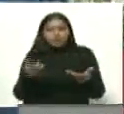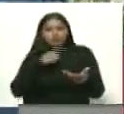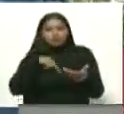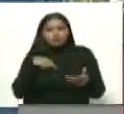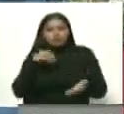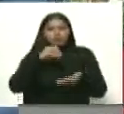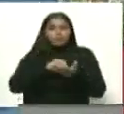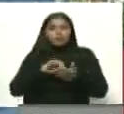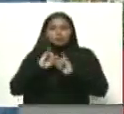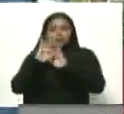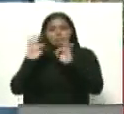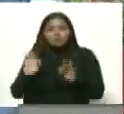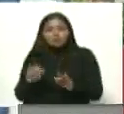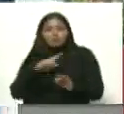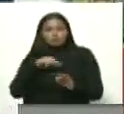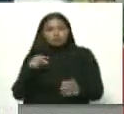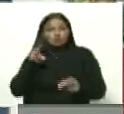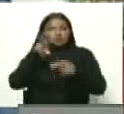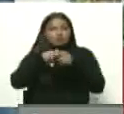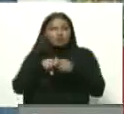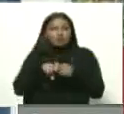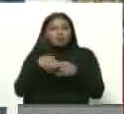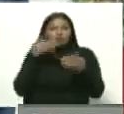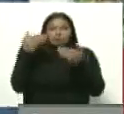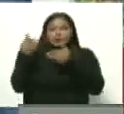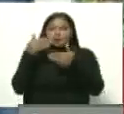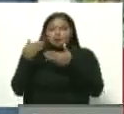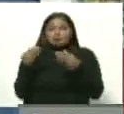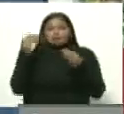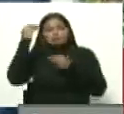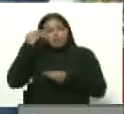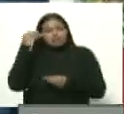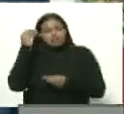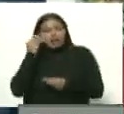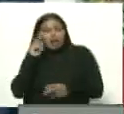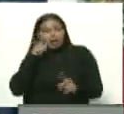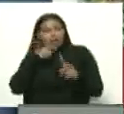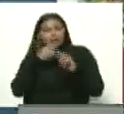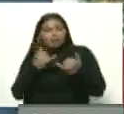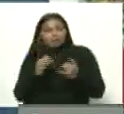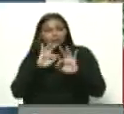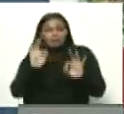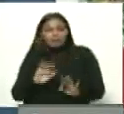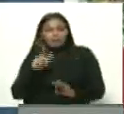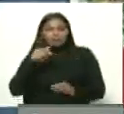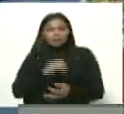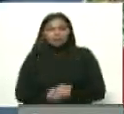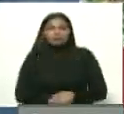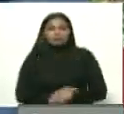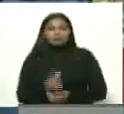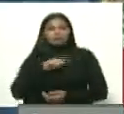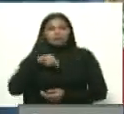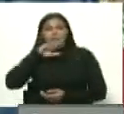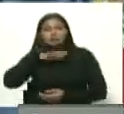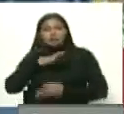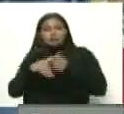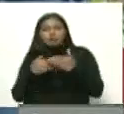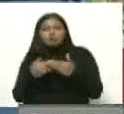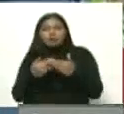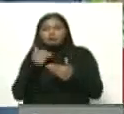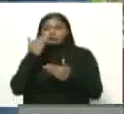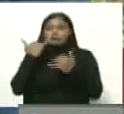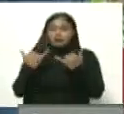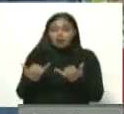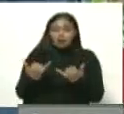mesa para que nos sentemos a conversar y analizar los hechos recientes del pasado. No a todos los historiadores les gusta hablar de los hechos